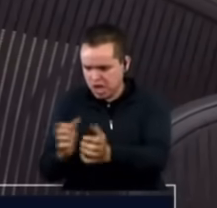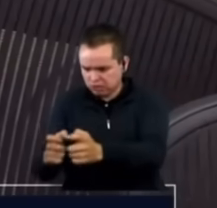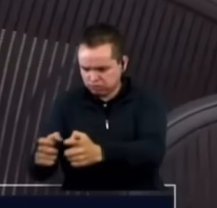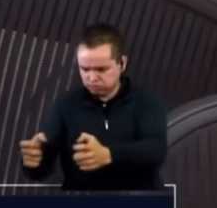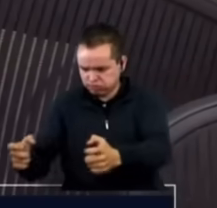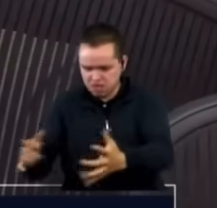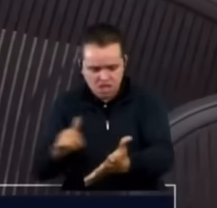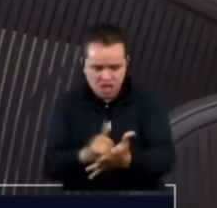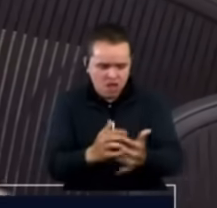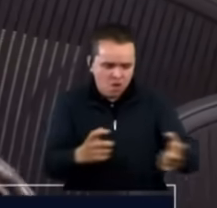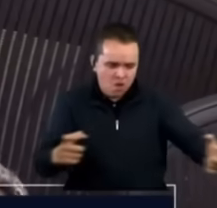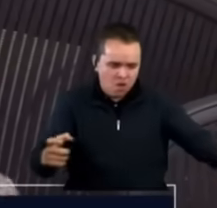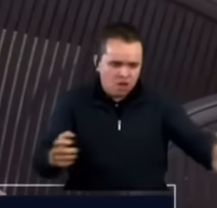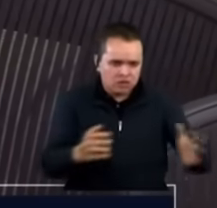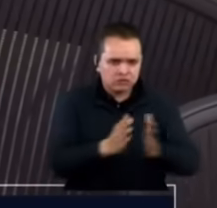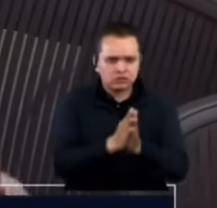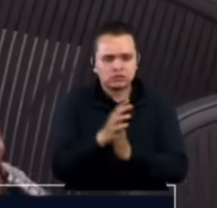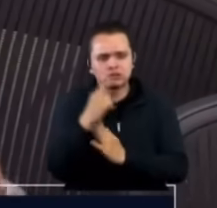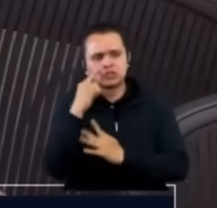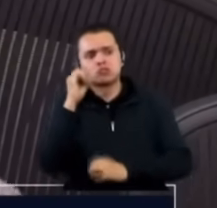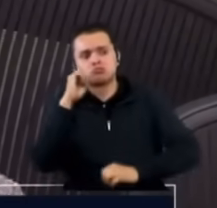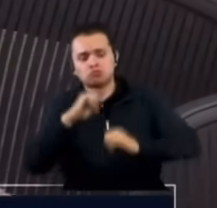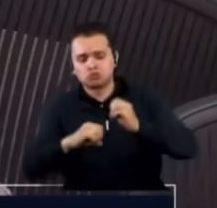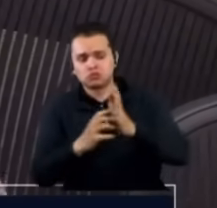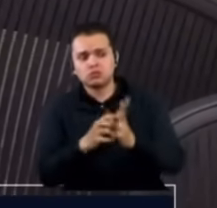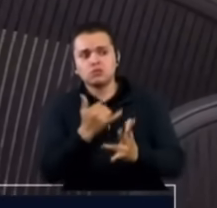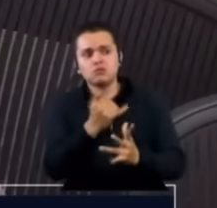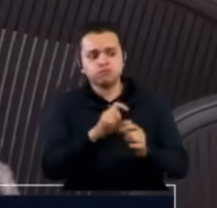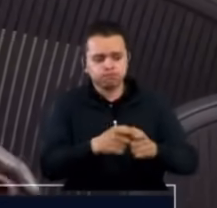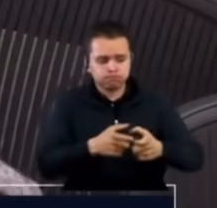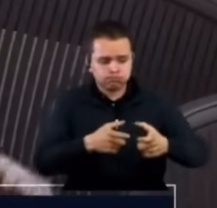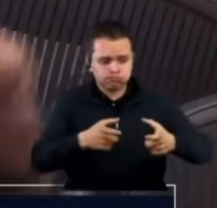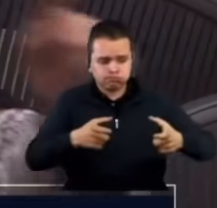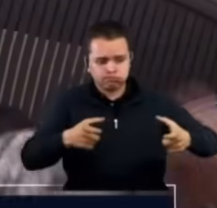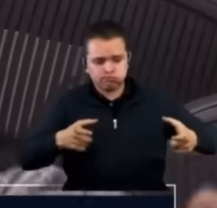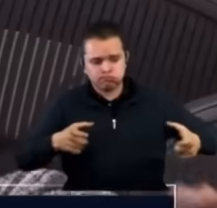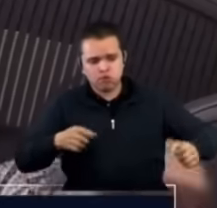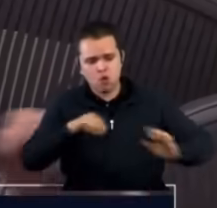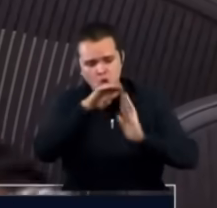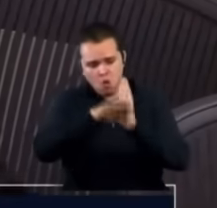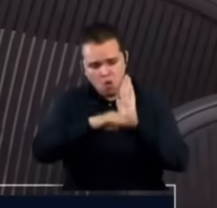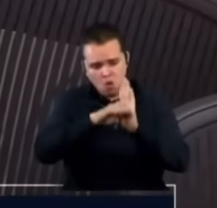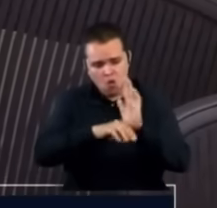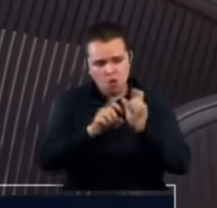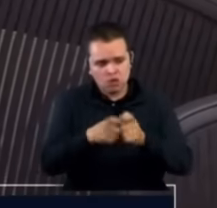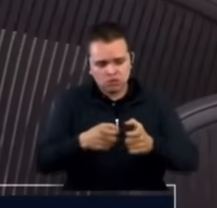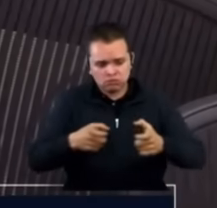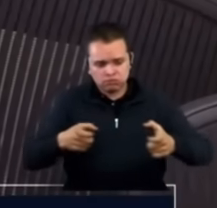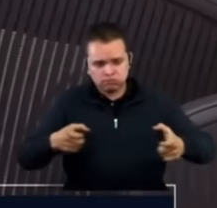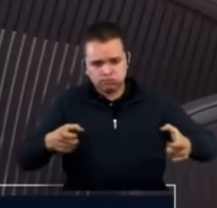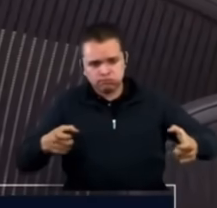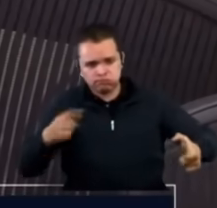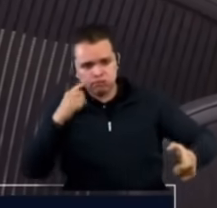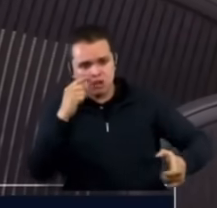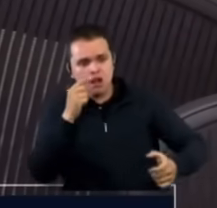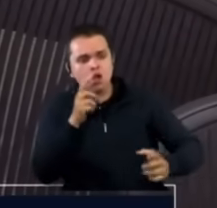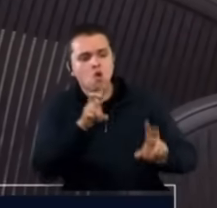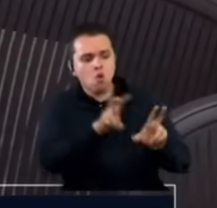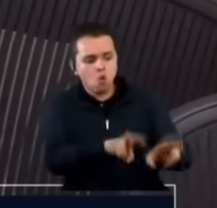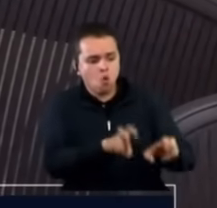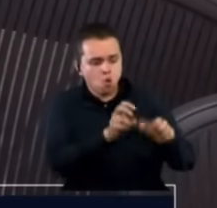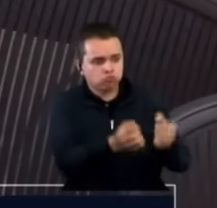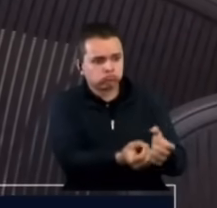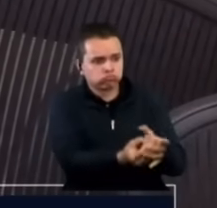cocaína. Y puede que haya crecido, aunque sea inferior al crecimiento proporcional de esos